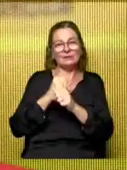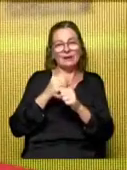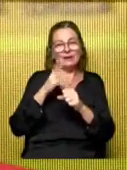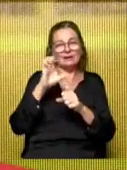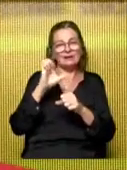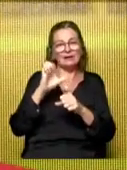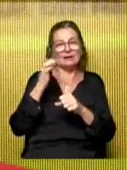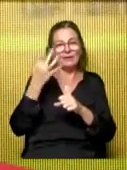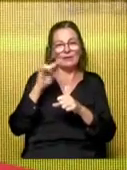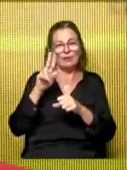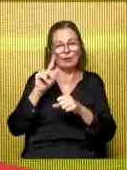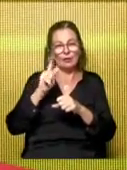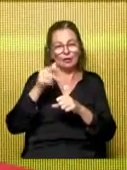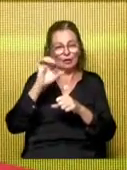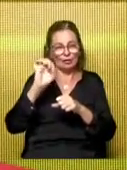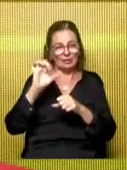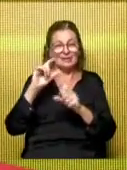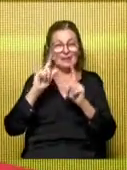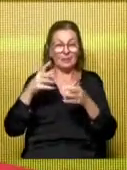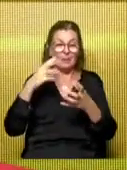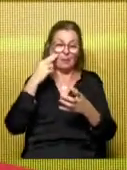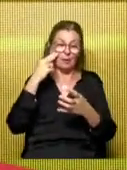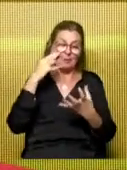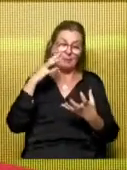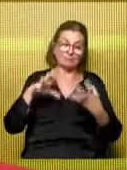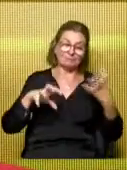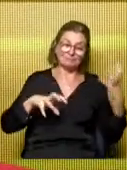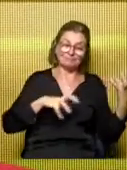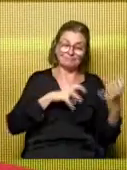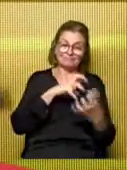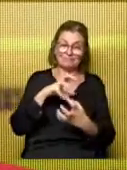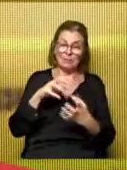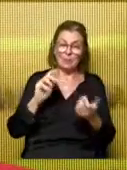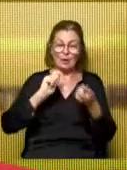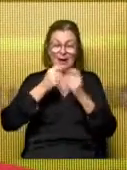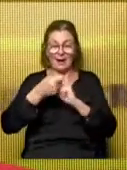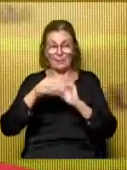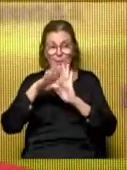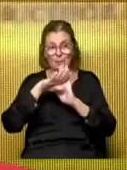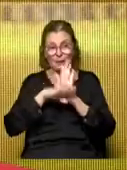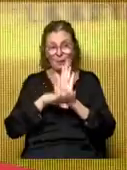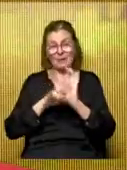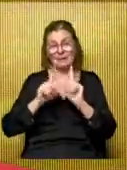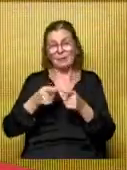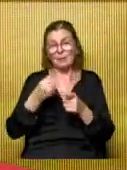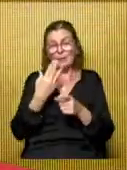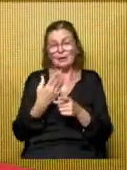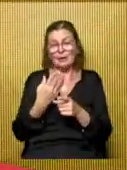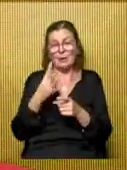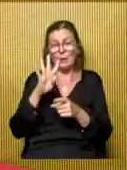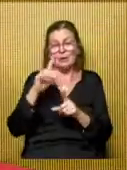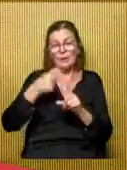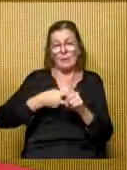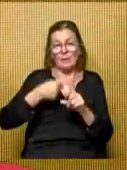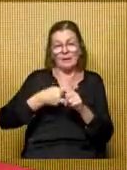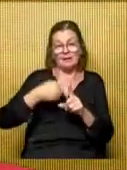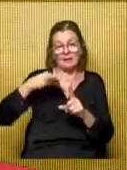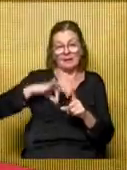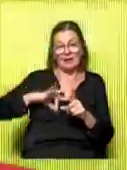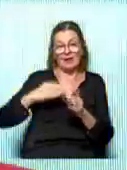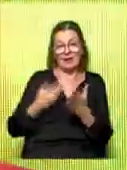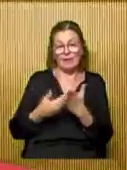dispositivos de calle, también está en conflicto por una reestructura en el programa y también porque llevan 4 meses sin cobrar sus salarios,